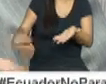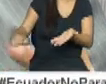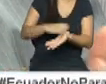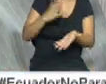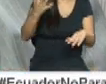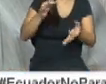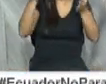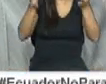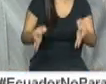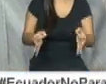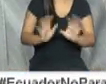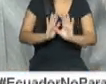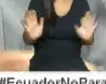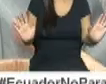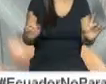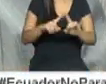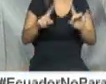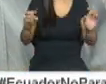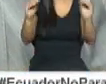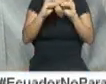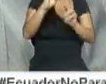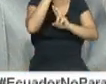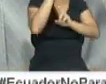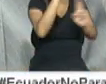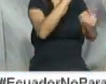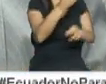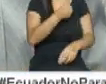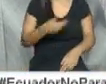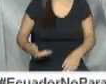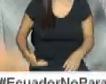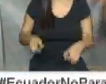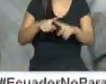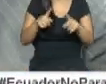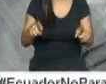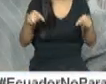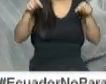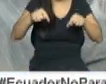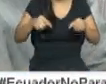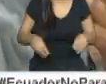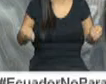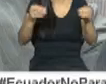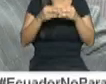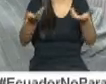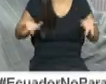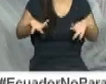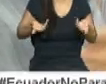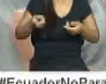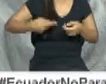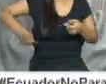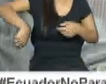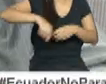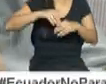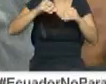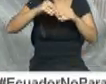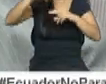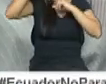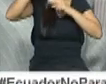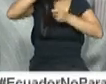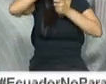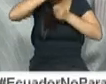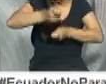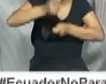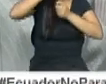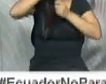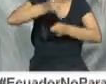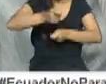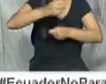no hay como perderse. ¿Sí? Y le deben respeto, sí, le deben respeto, obviamente. Y le han rendido, como dice el presidente, le han rendido honores durante todos estos años. Uh-huh.